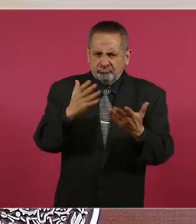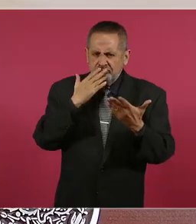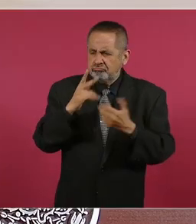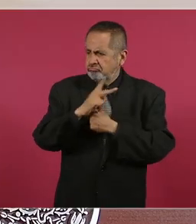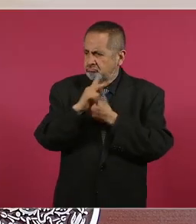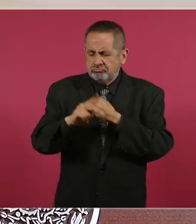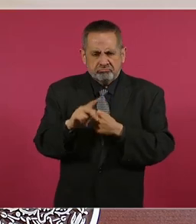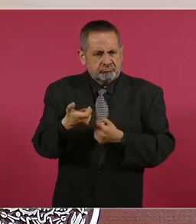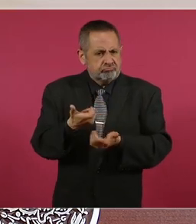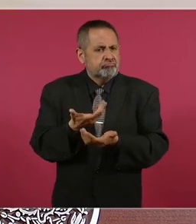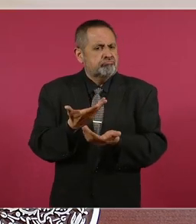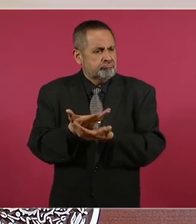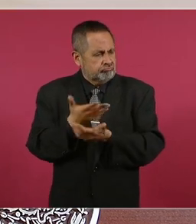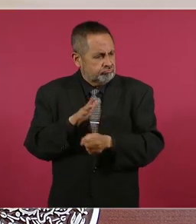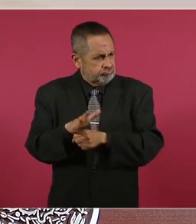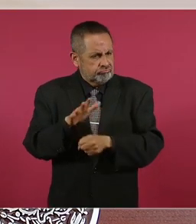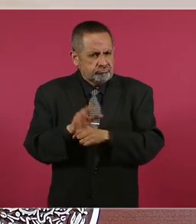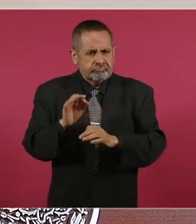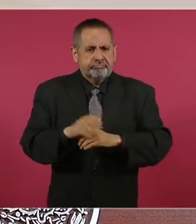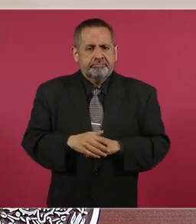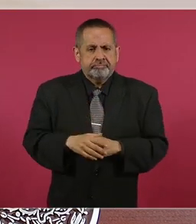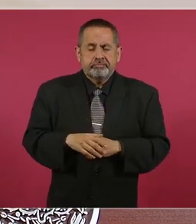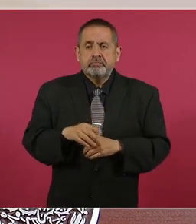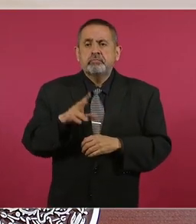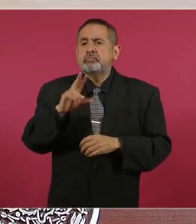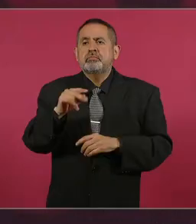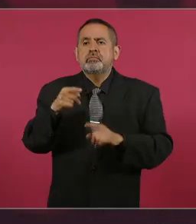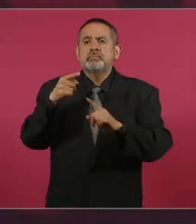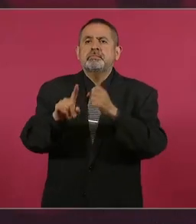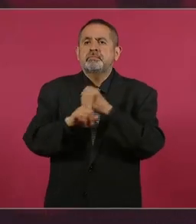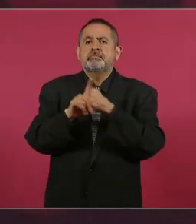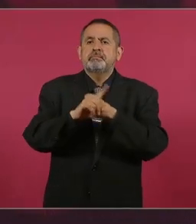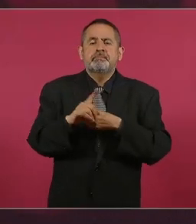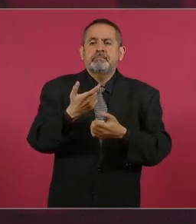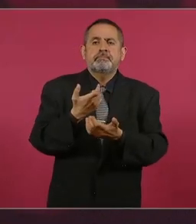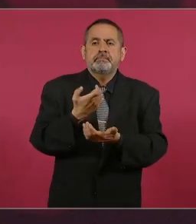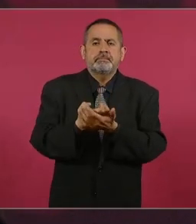país. Entonces, no es un asunto económico.